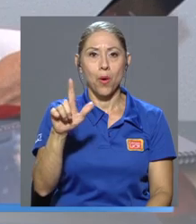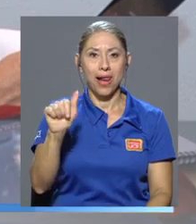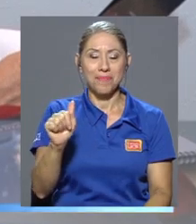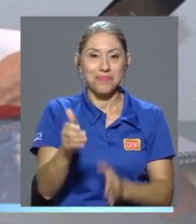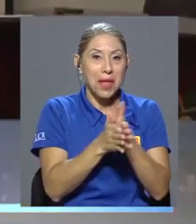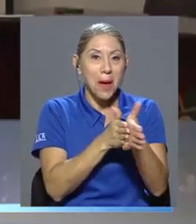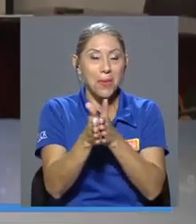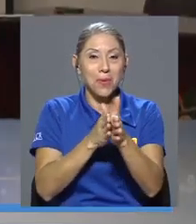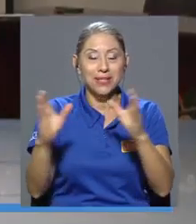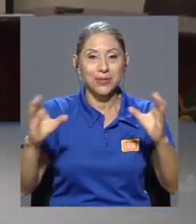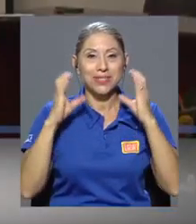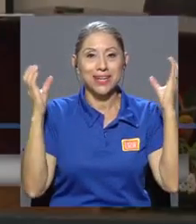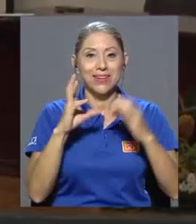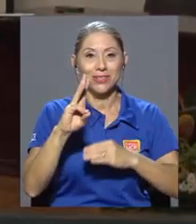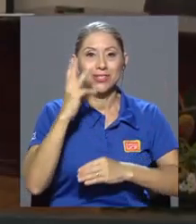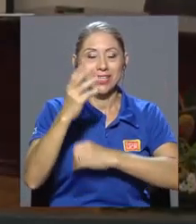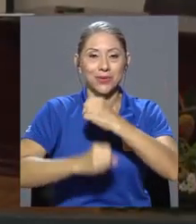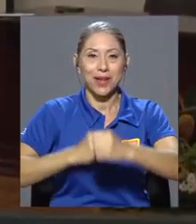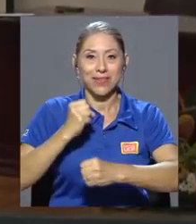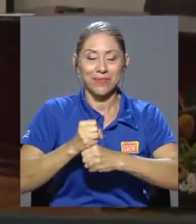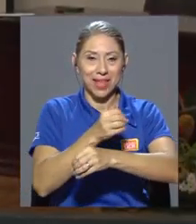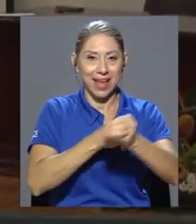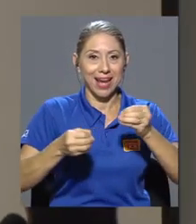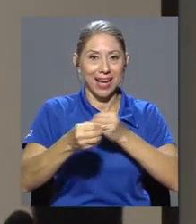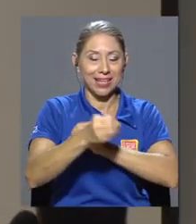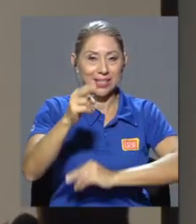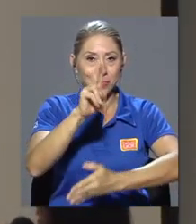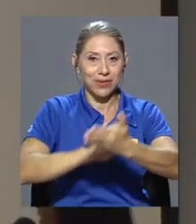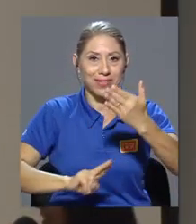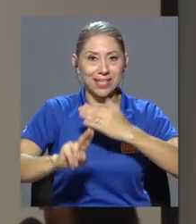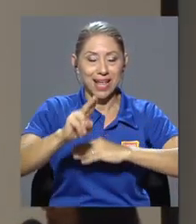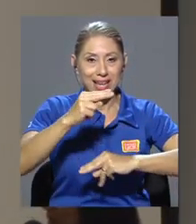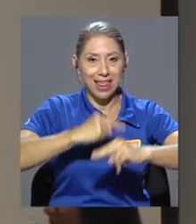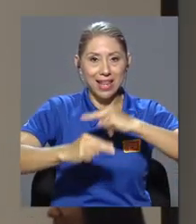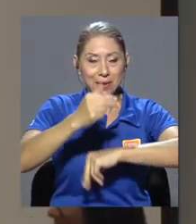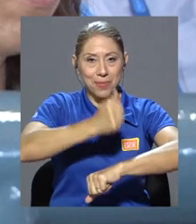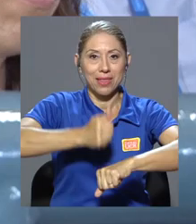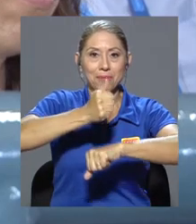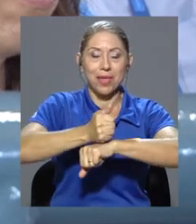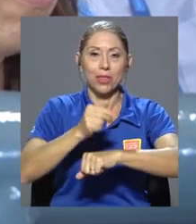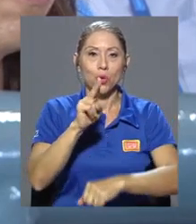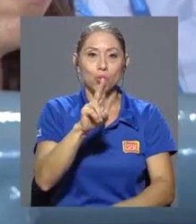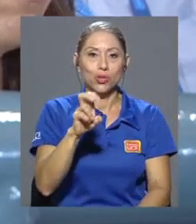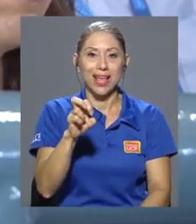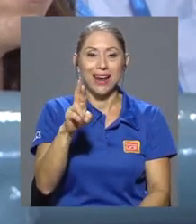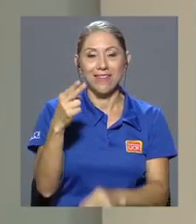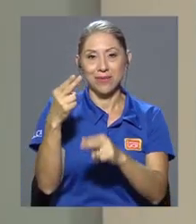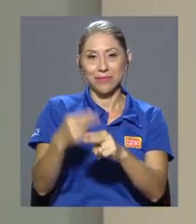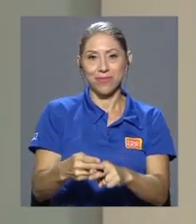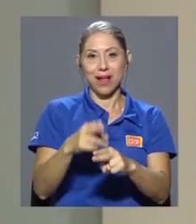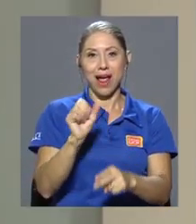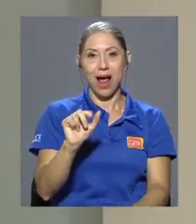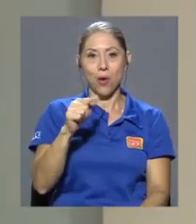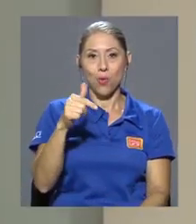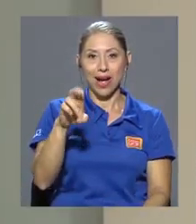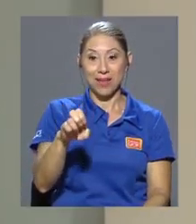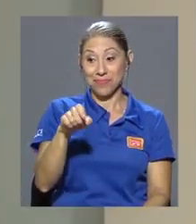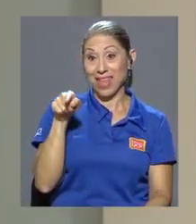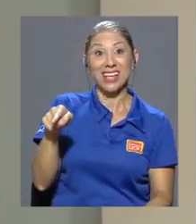celebración del sexto aniversario de la Agencia Universitaria del Emprendimiento de la UCR, AUGE. Esta agencia es una incubadora